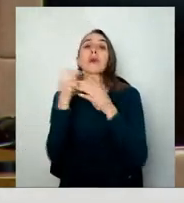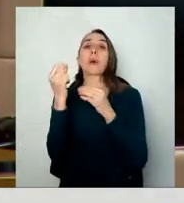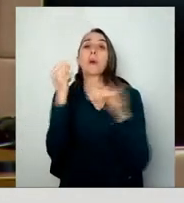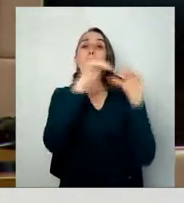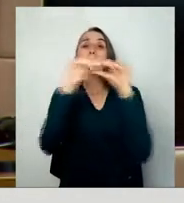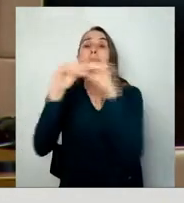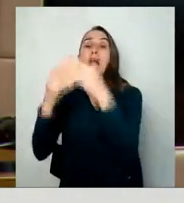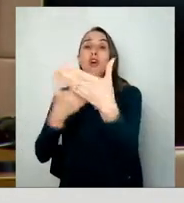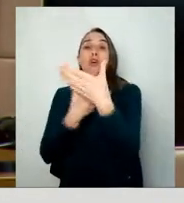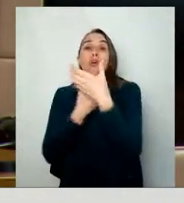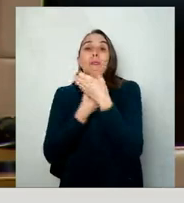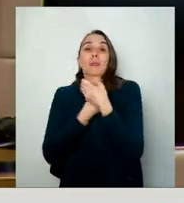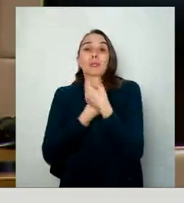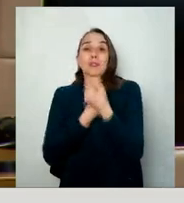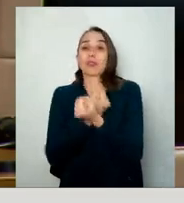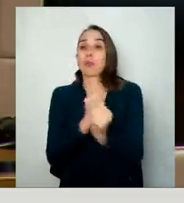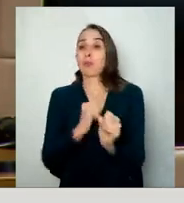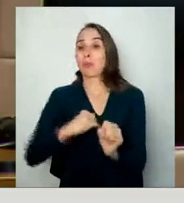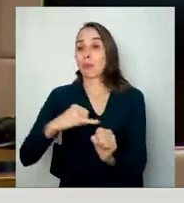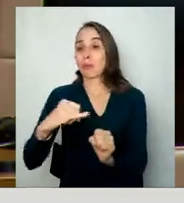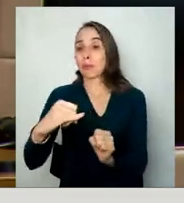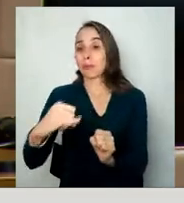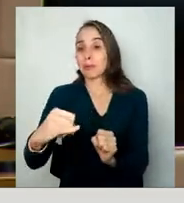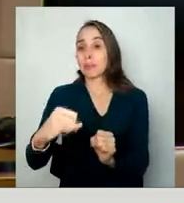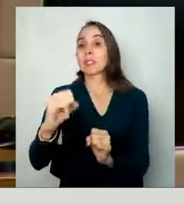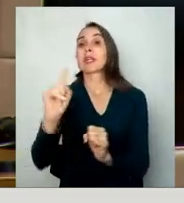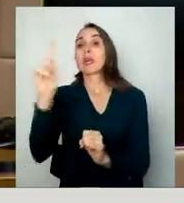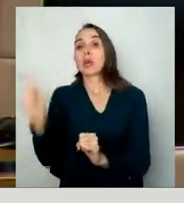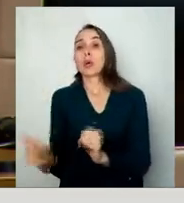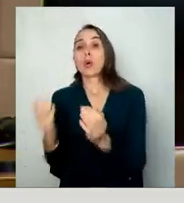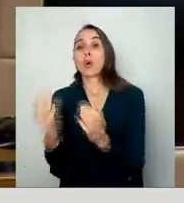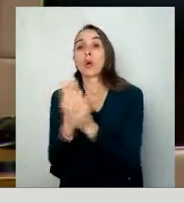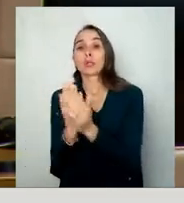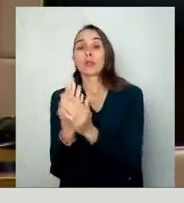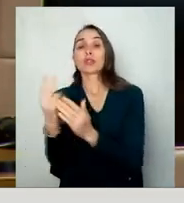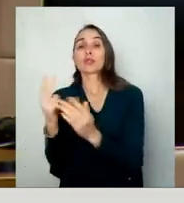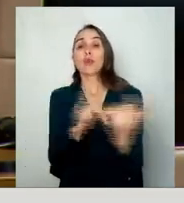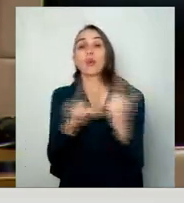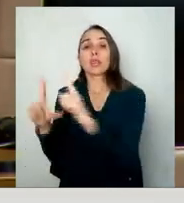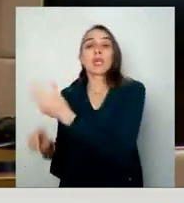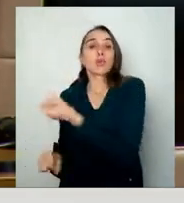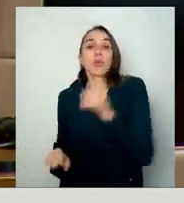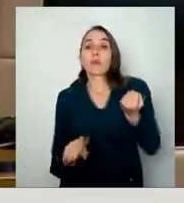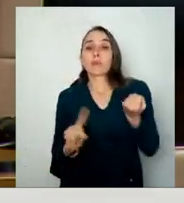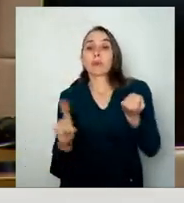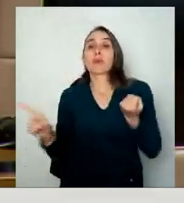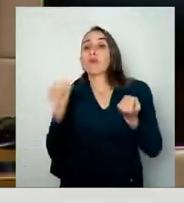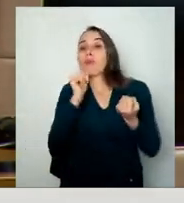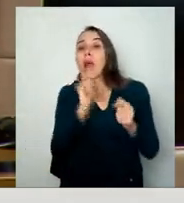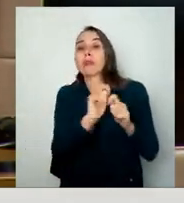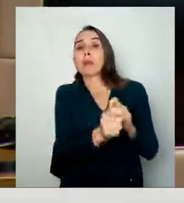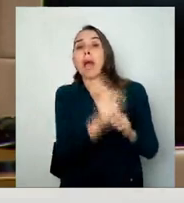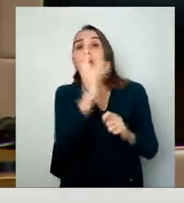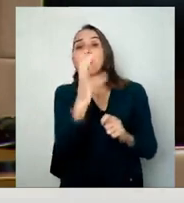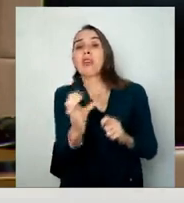insostenibles así como también lo sería que algún estudiante le retengan su título por estar endeudado endeudado Y eso es lo que busca evitar este proyecto de acuerdo